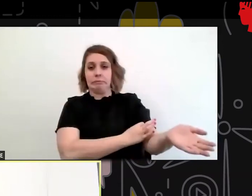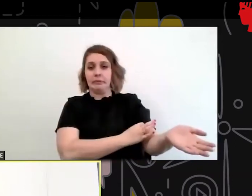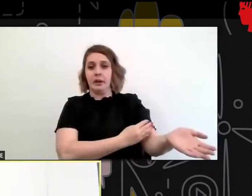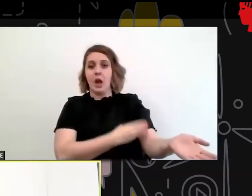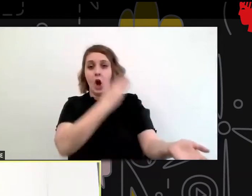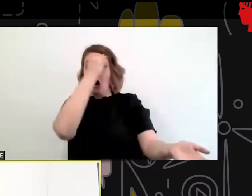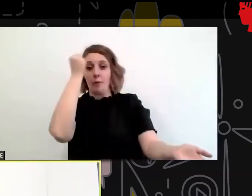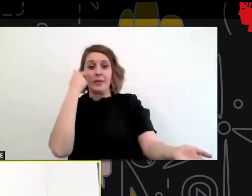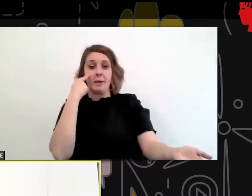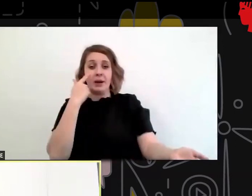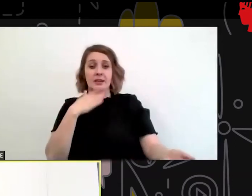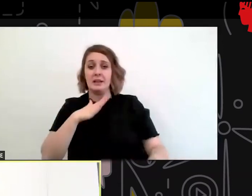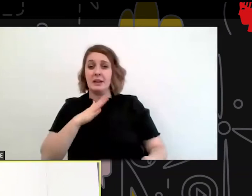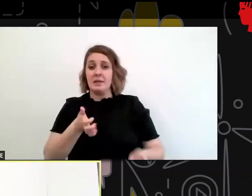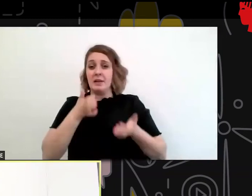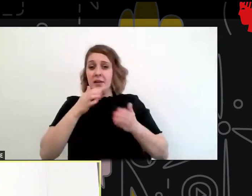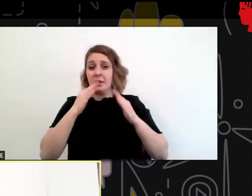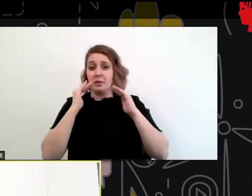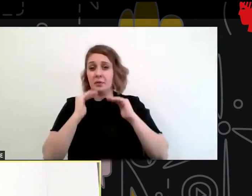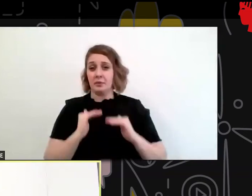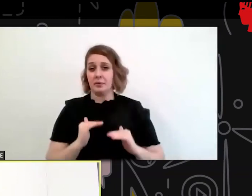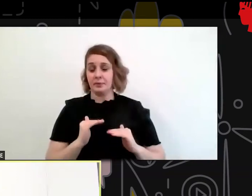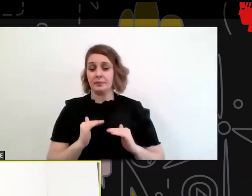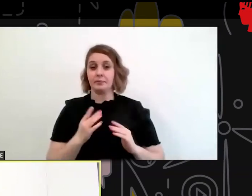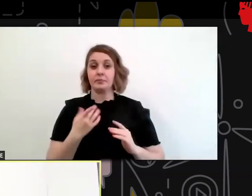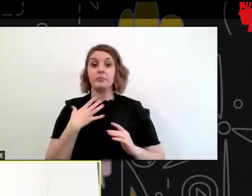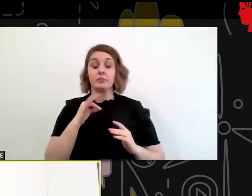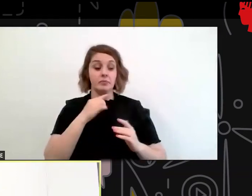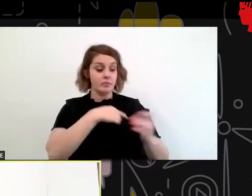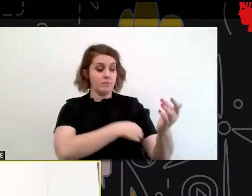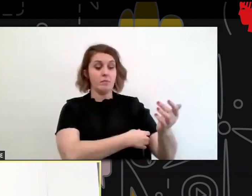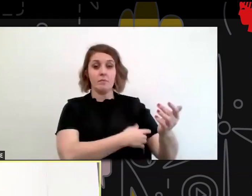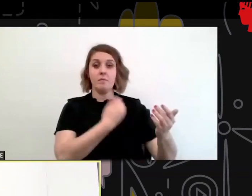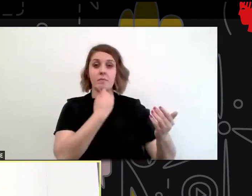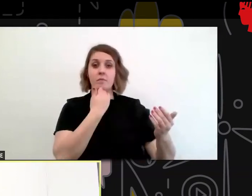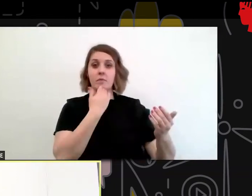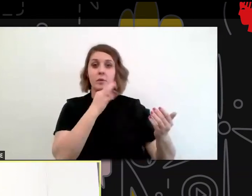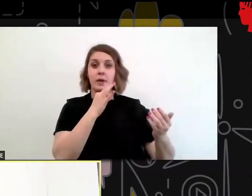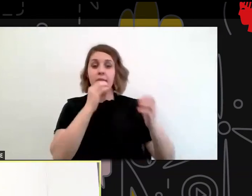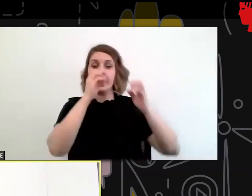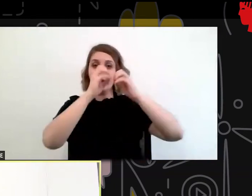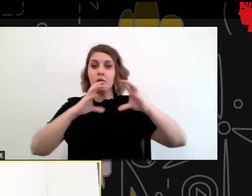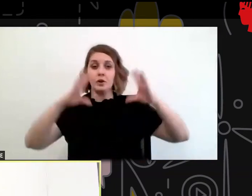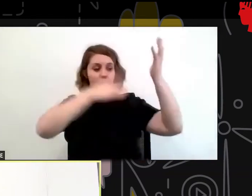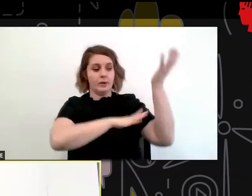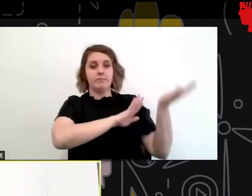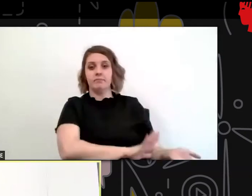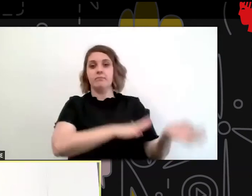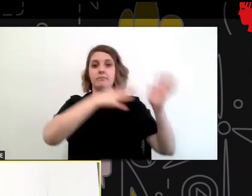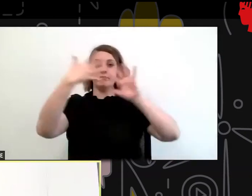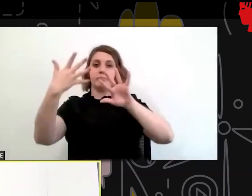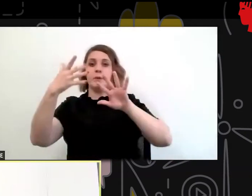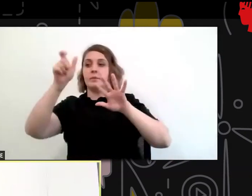también puede conectarse exactamente igual a la nube a través de una aplicación y que todo esto llegue a los